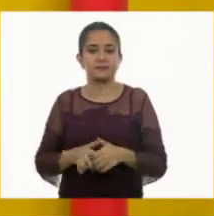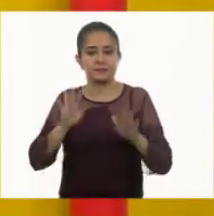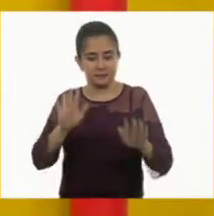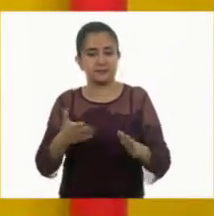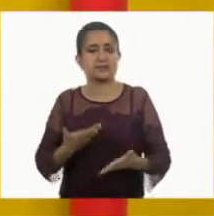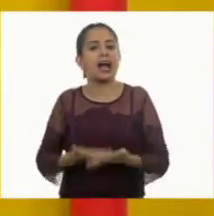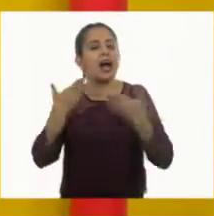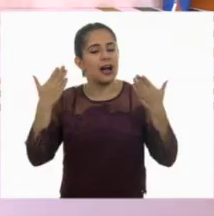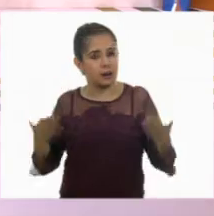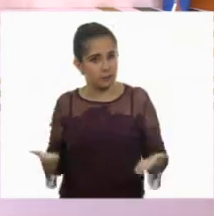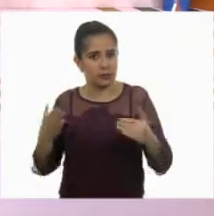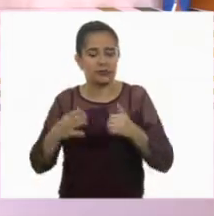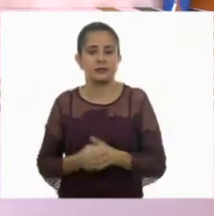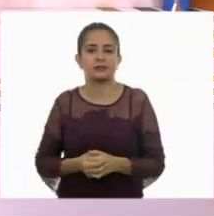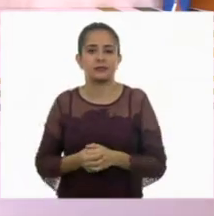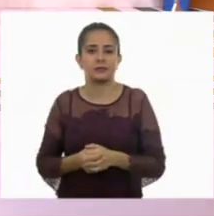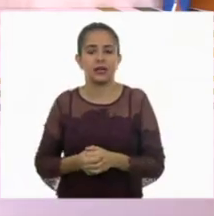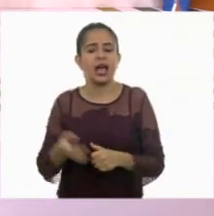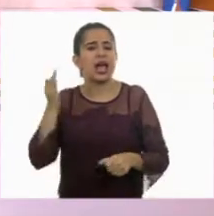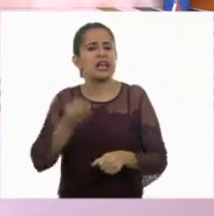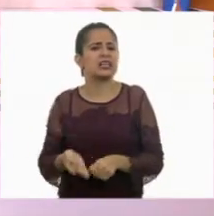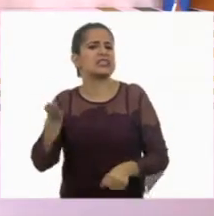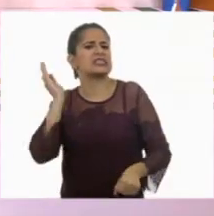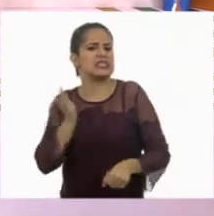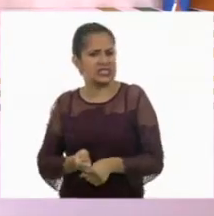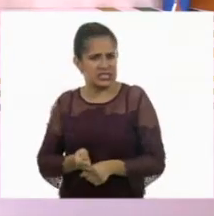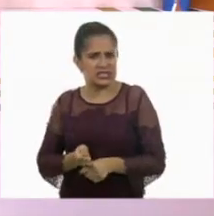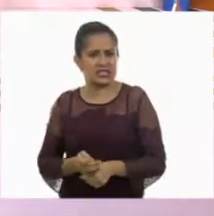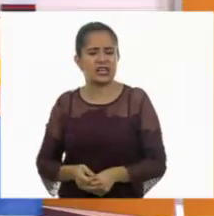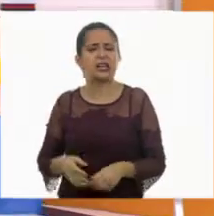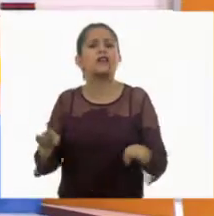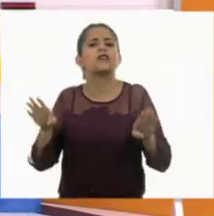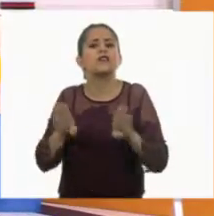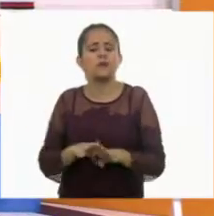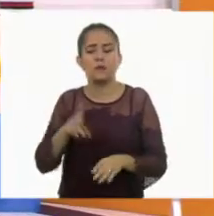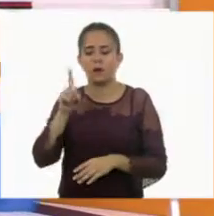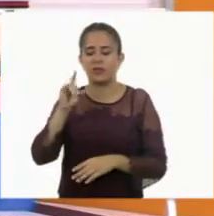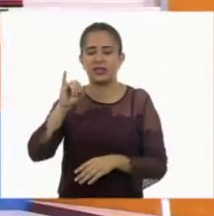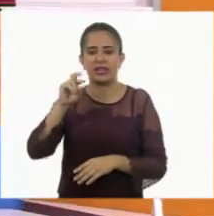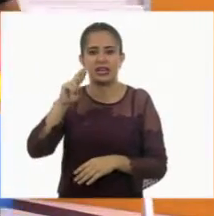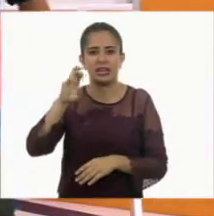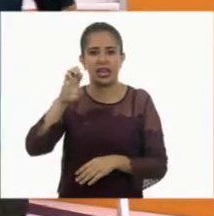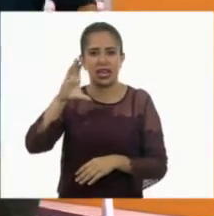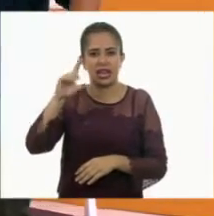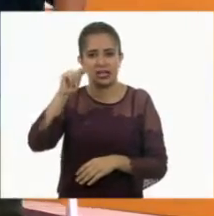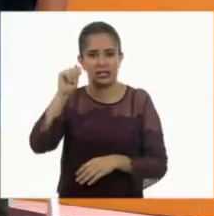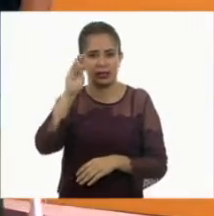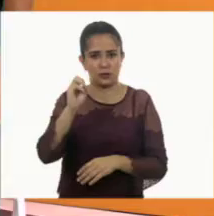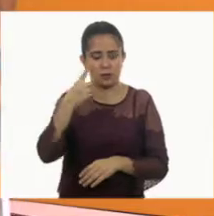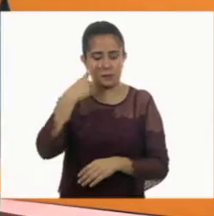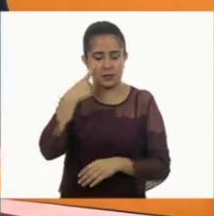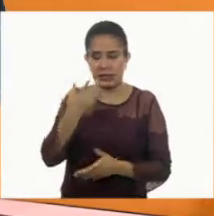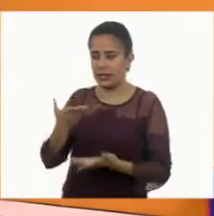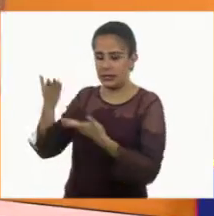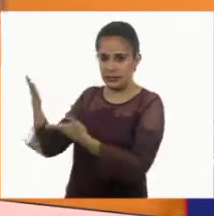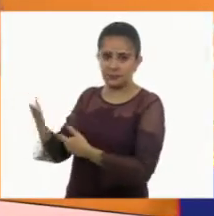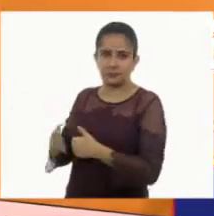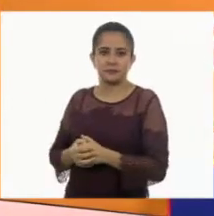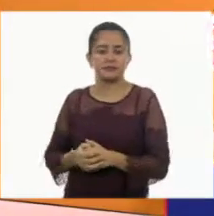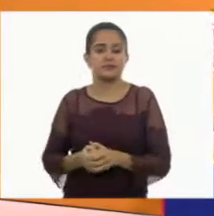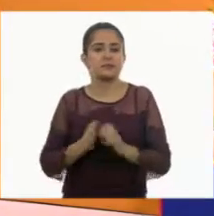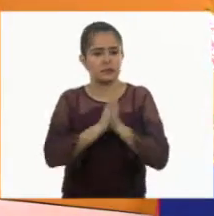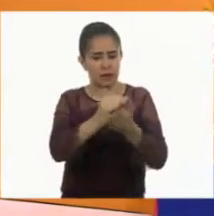ahora vamos a ver el chiste en discurso directo. Eric, ¿me puedes ayudar con este que tenemos